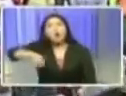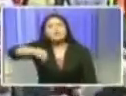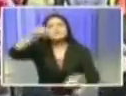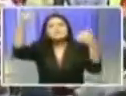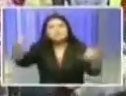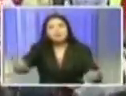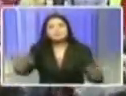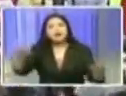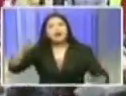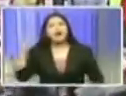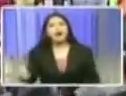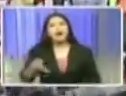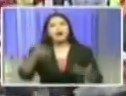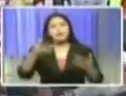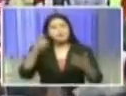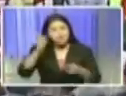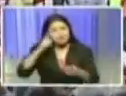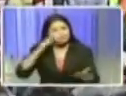cumplimiento.